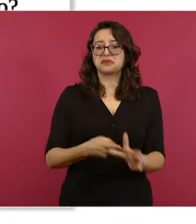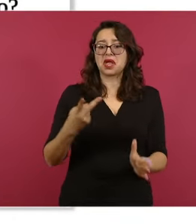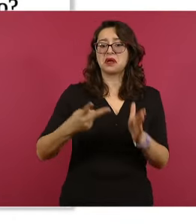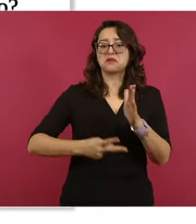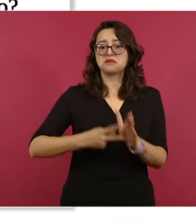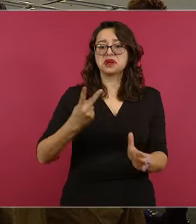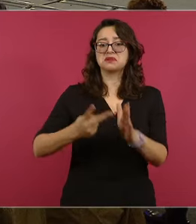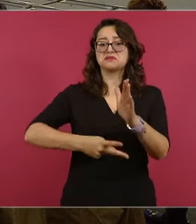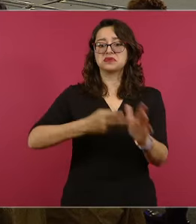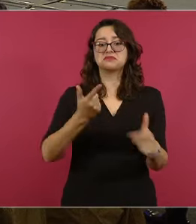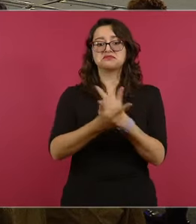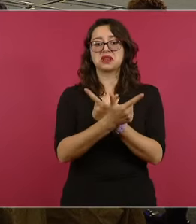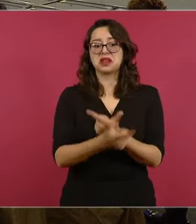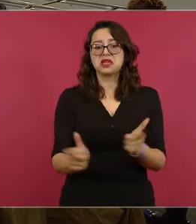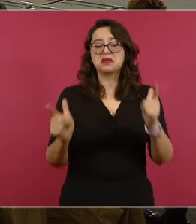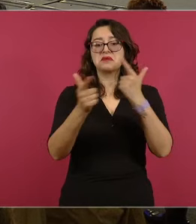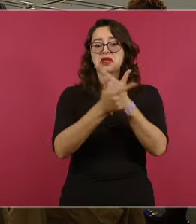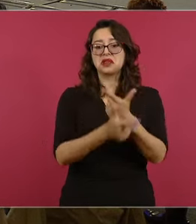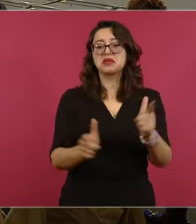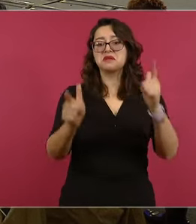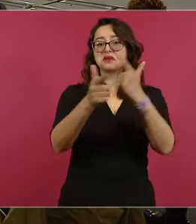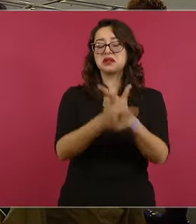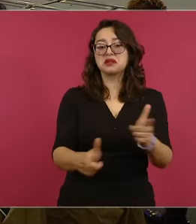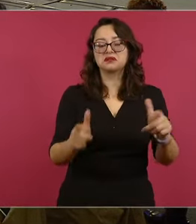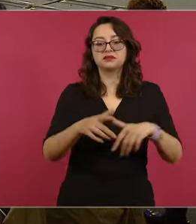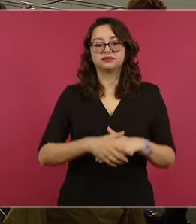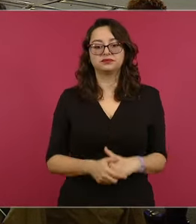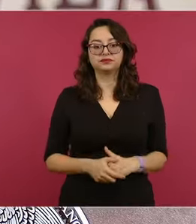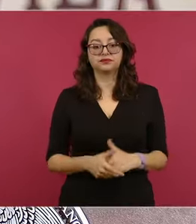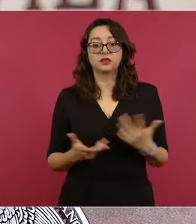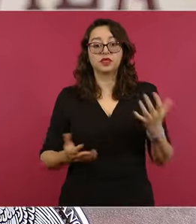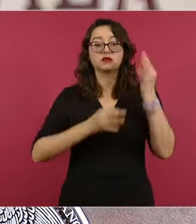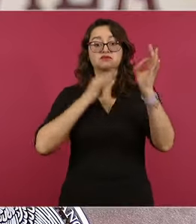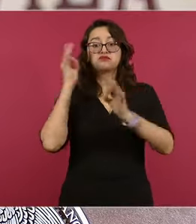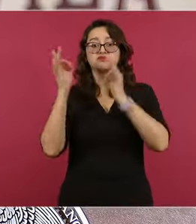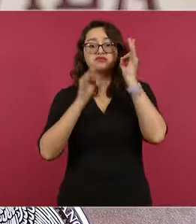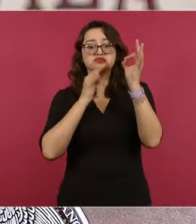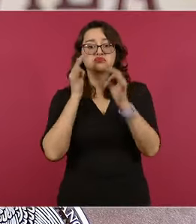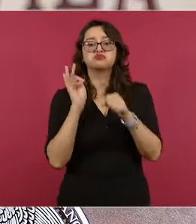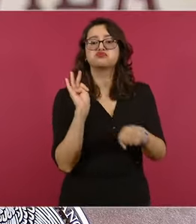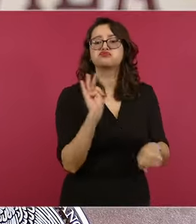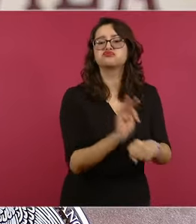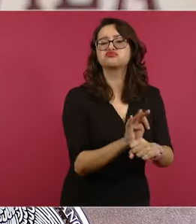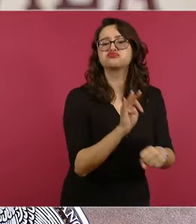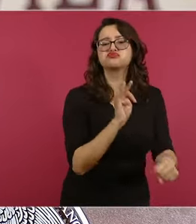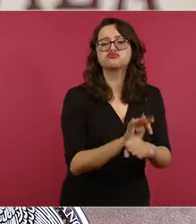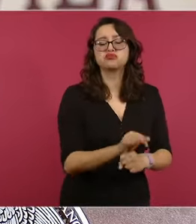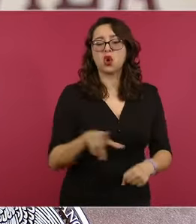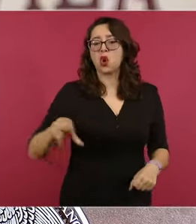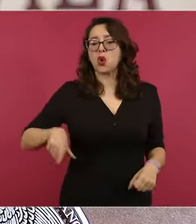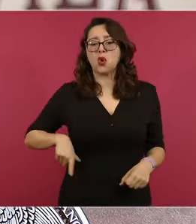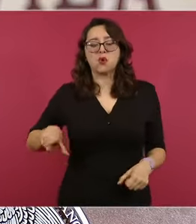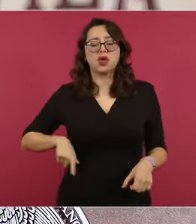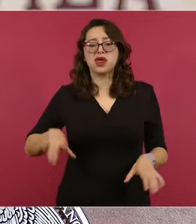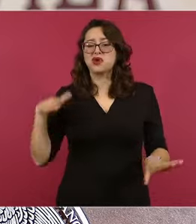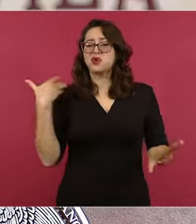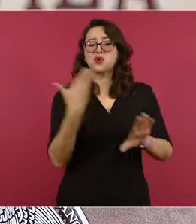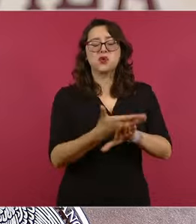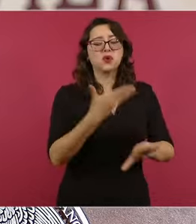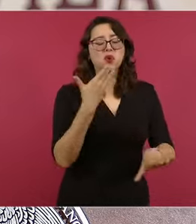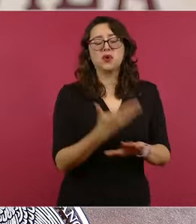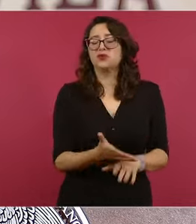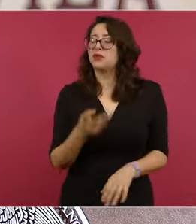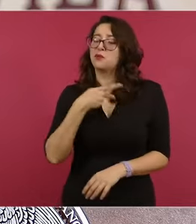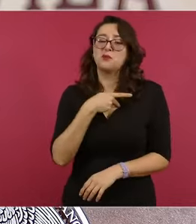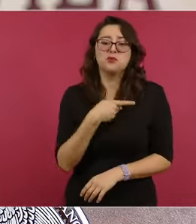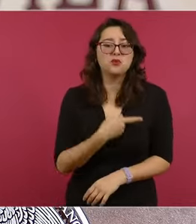su contra. La mayoría de los medios de comunicación trataron al fiscal como un perseguido del gobierno, lo cual está lejos de ser verdad.